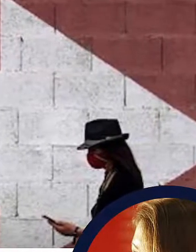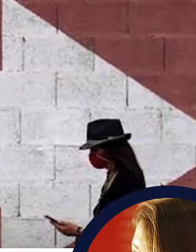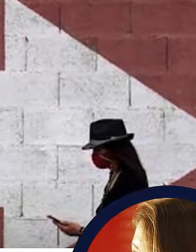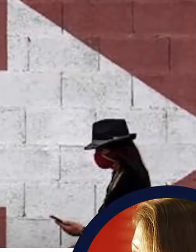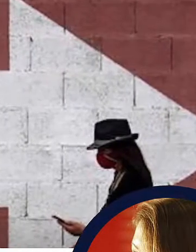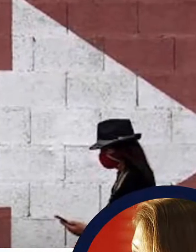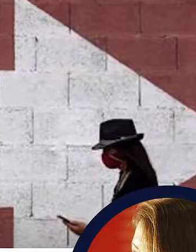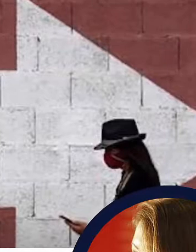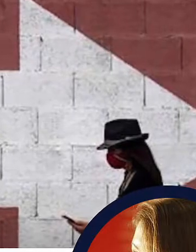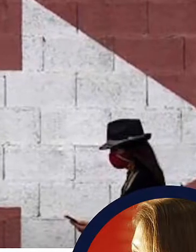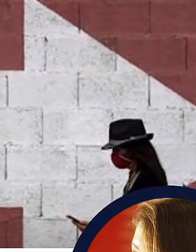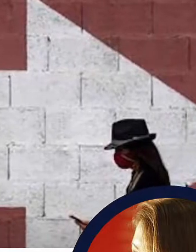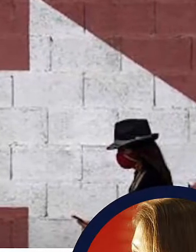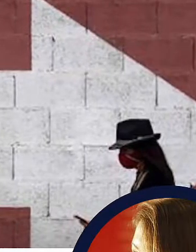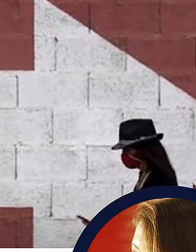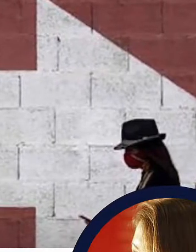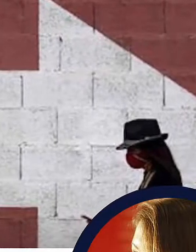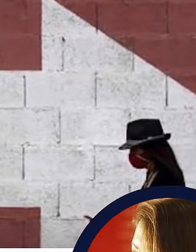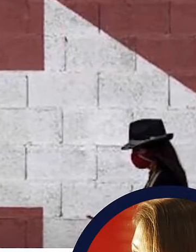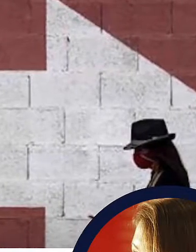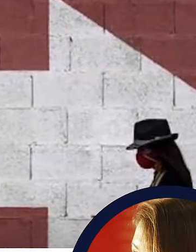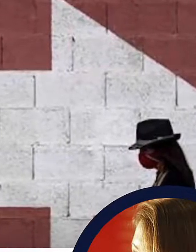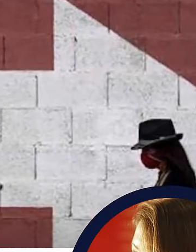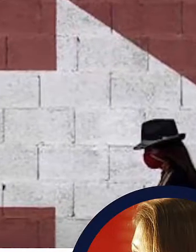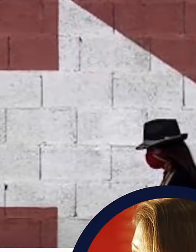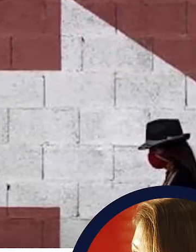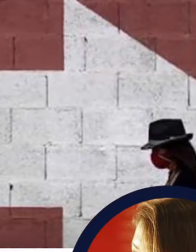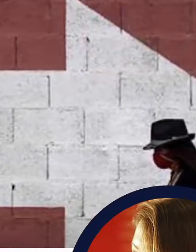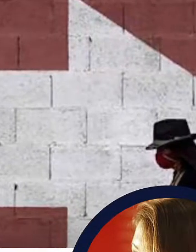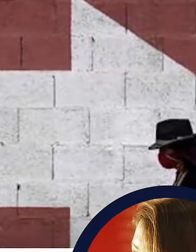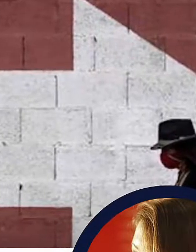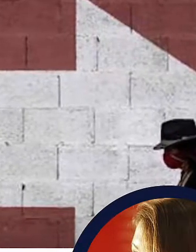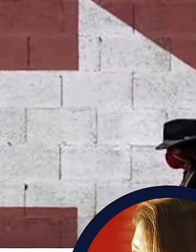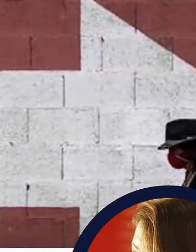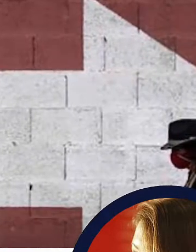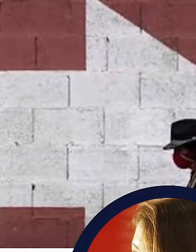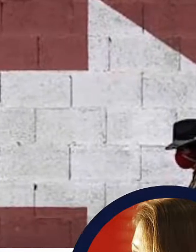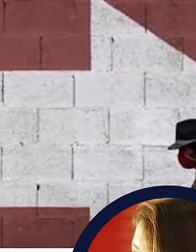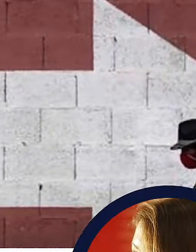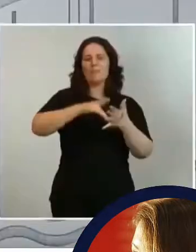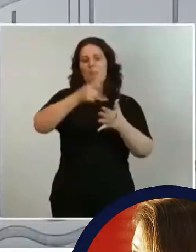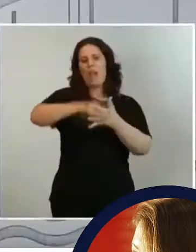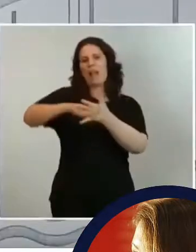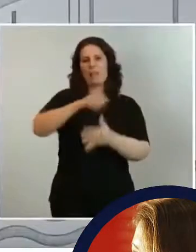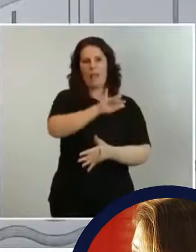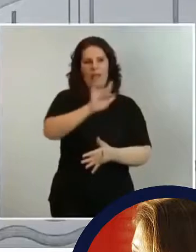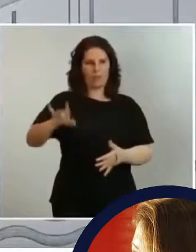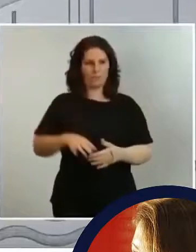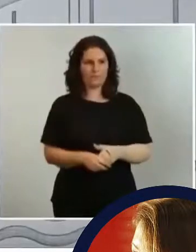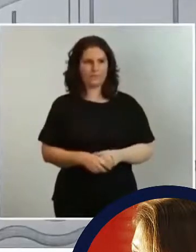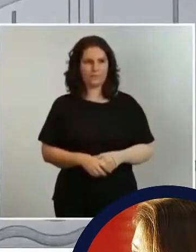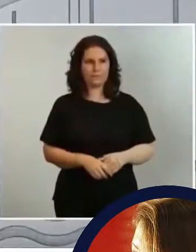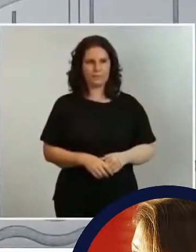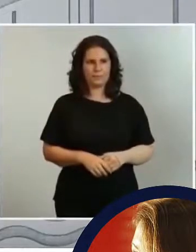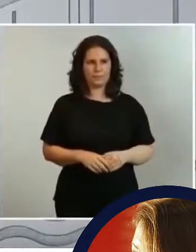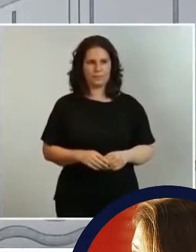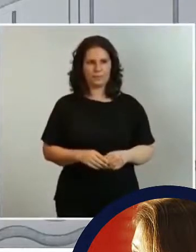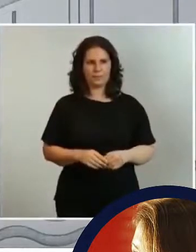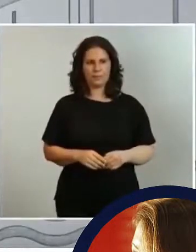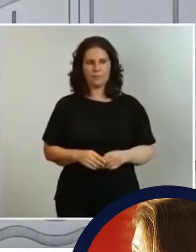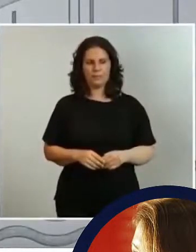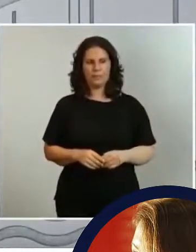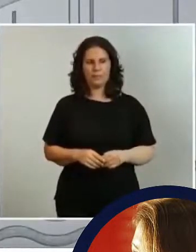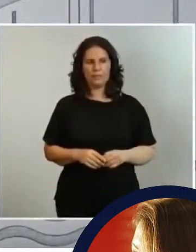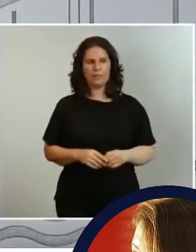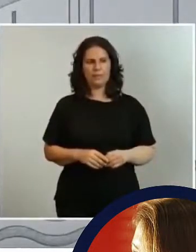que España sí aprendió y creo que gran parte de esos aprendizajes los va a aplicar para que no les pase lo que les pasó. Que por